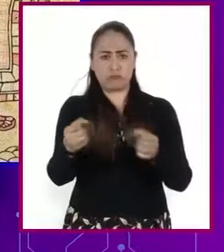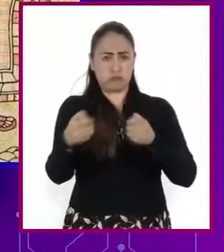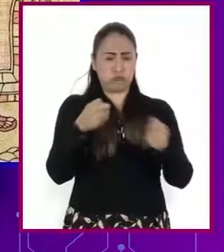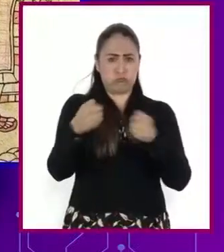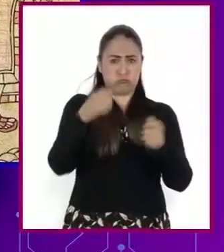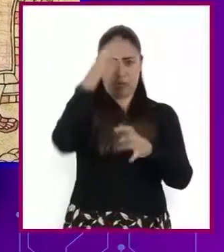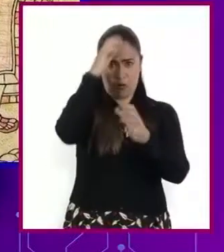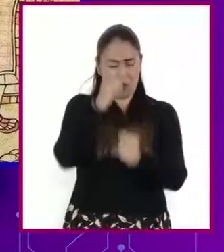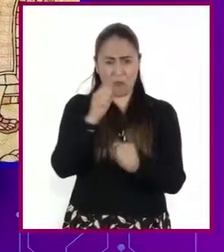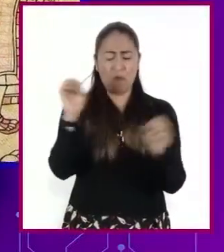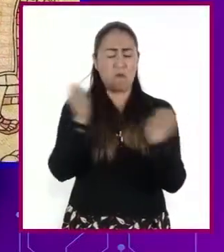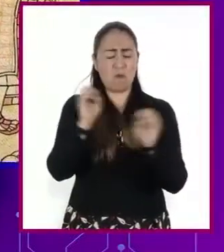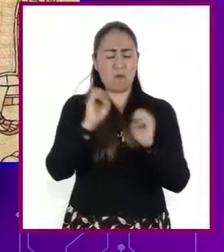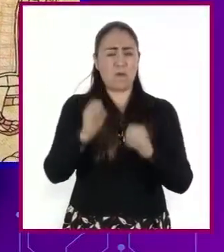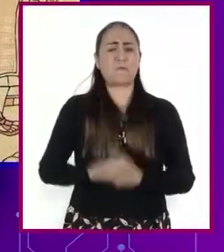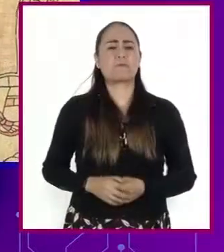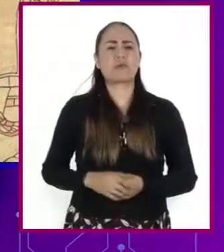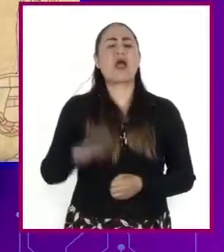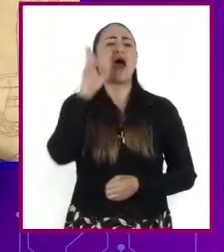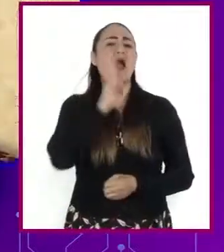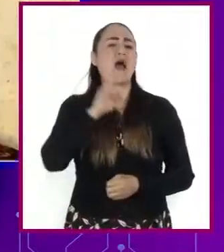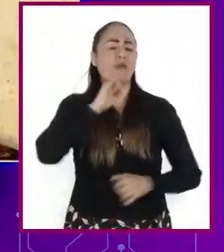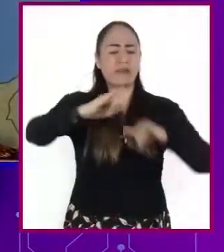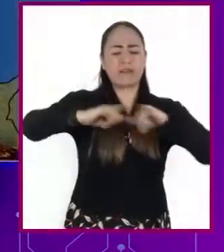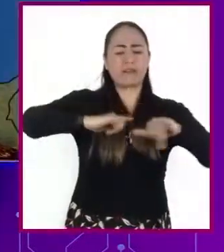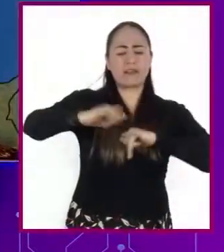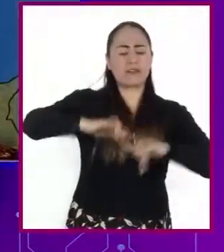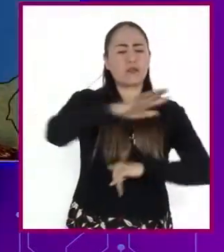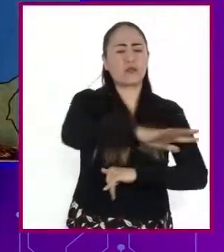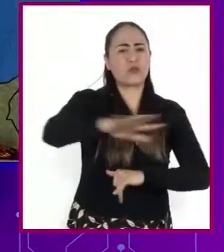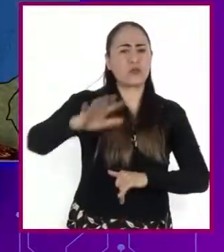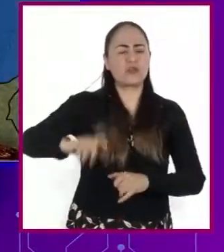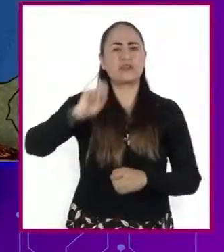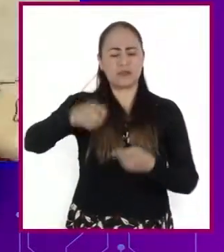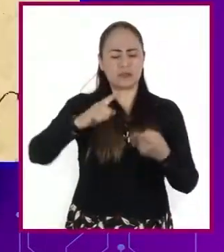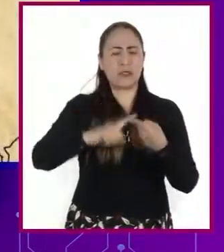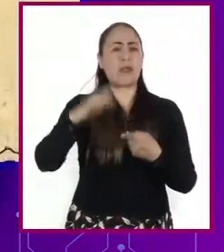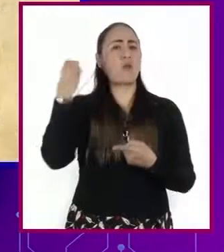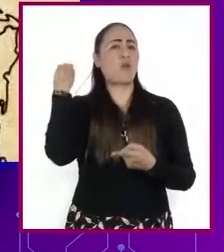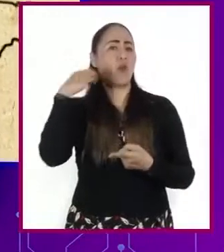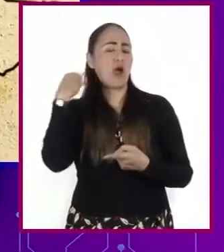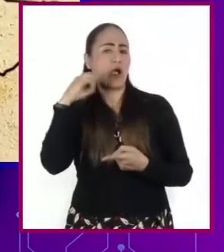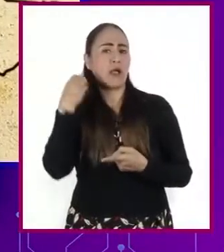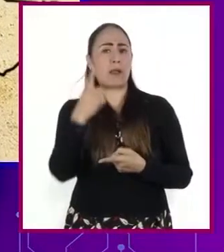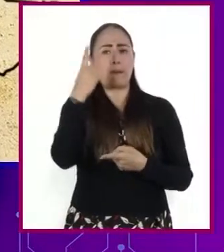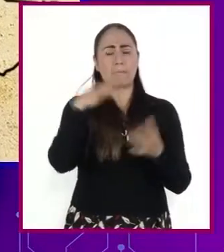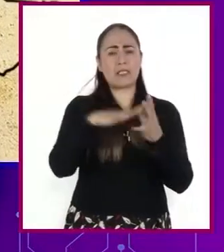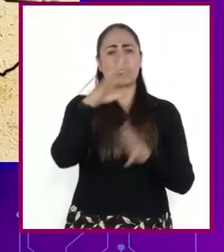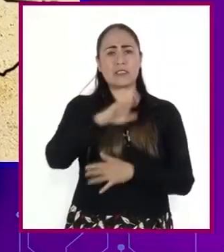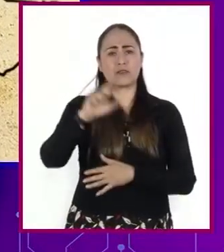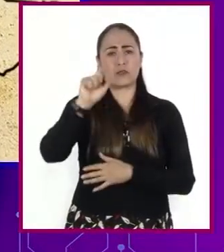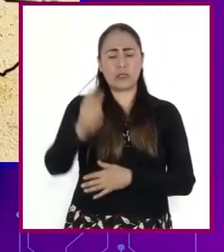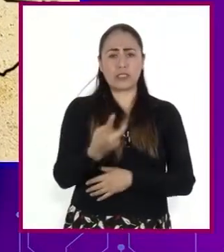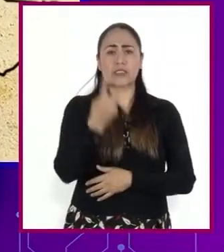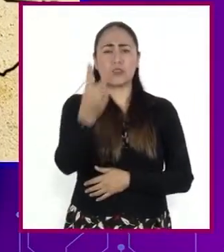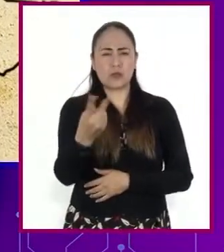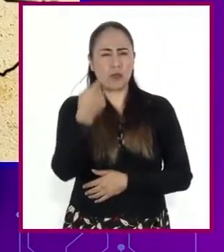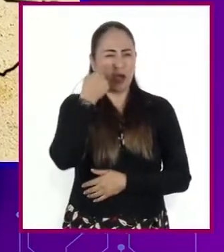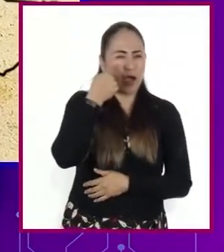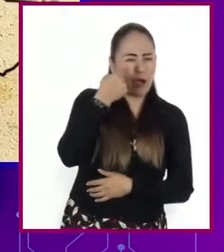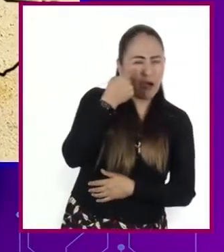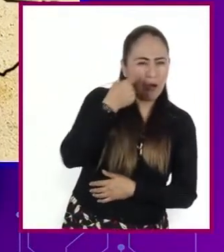aprovecharon el poder centralizado de los mexicas, las vías de comunicación, los mecanismos de tributo y el